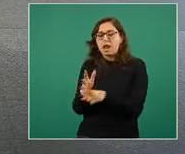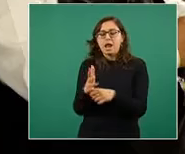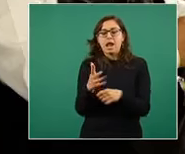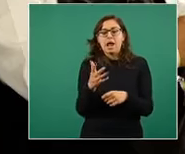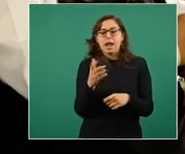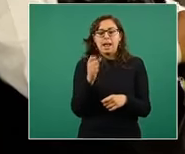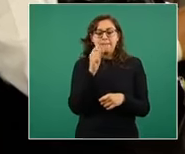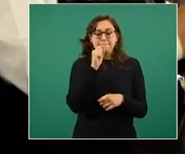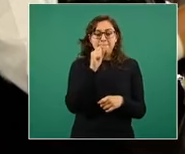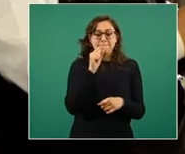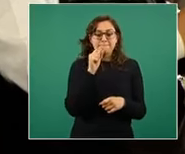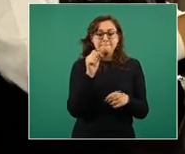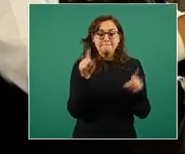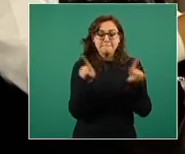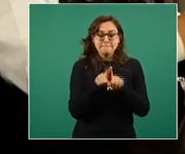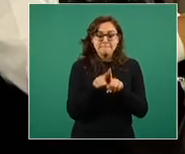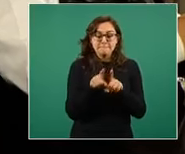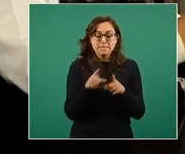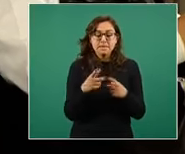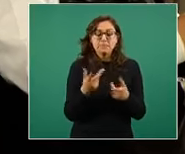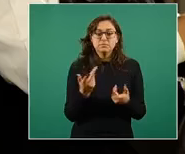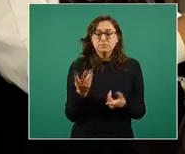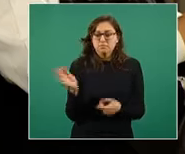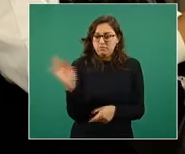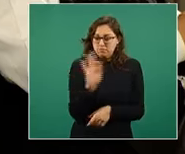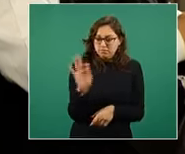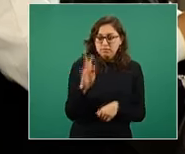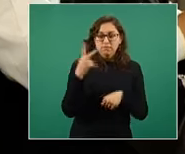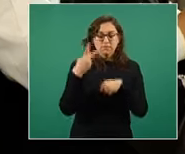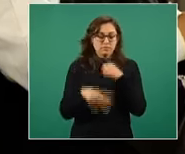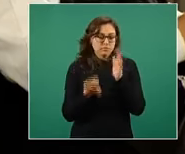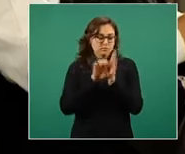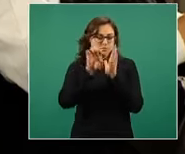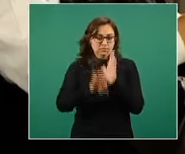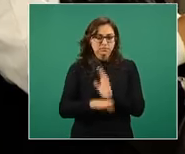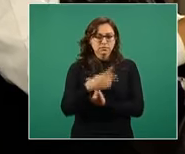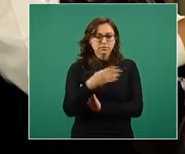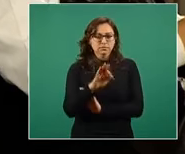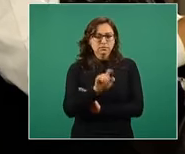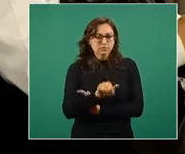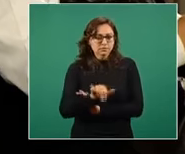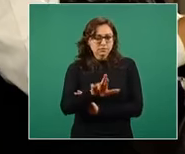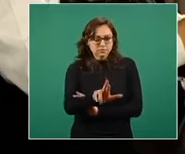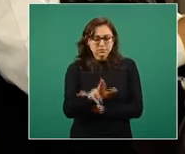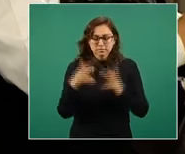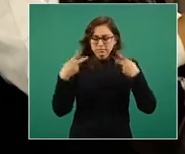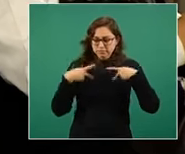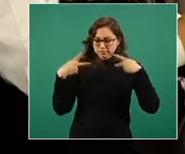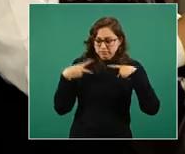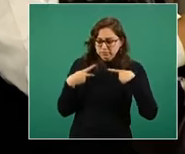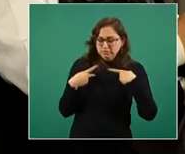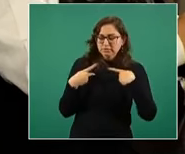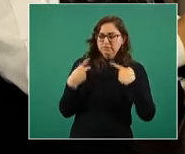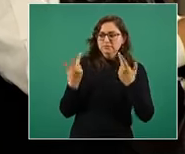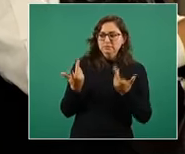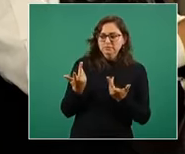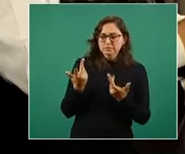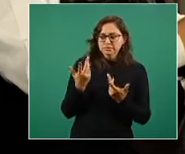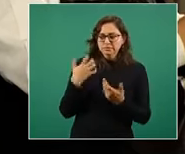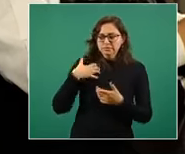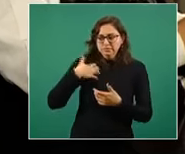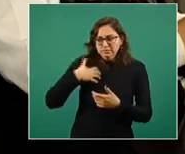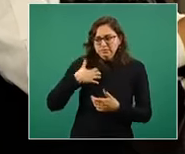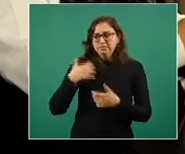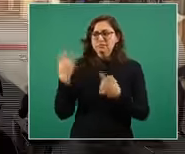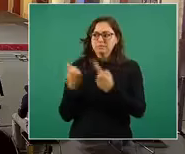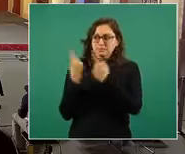los, no riesgos, pero sí alertas, por ejemplo, la de Pfizer, que no es buena para personas con unas alergias fuertes, ¿no? Entonces, si pudieran